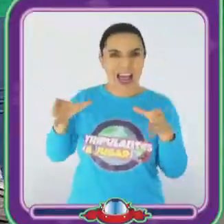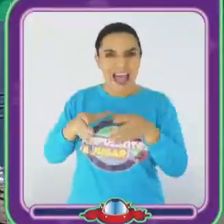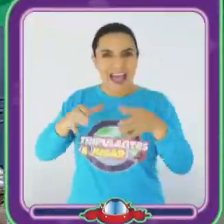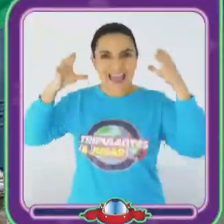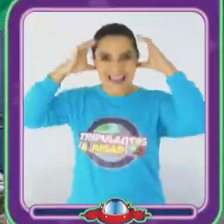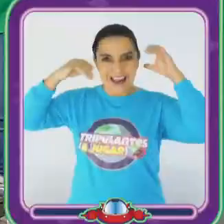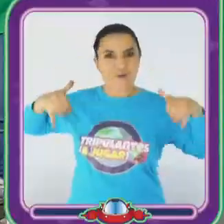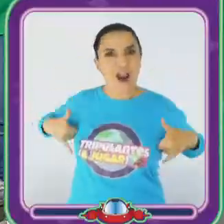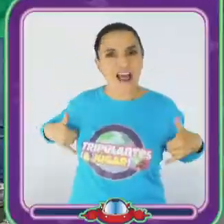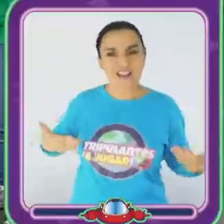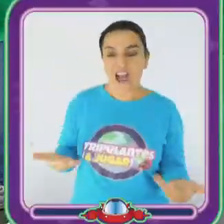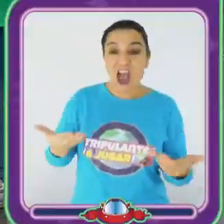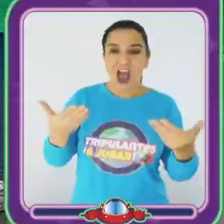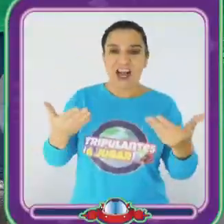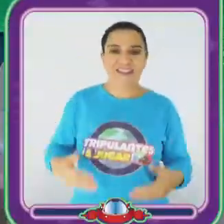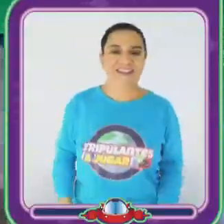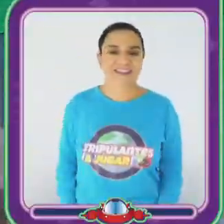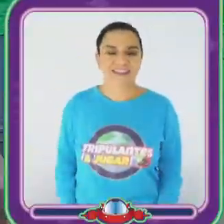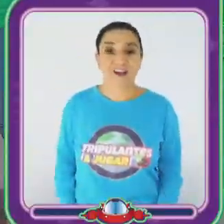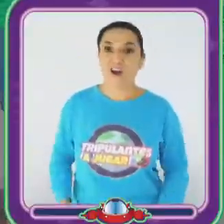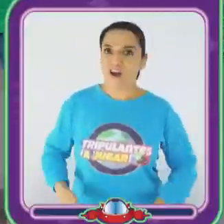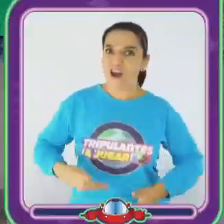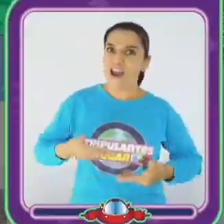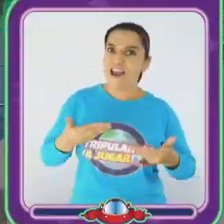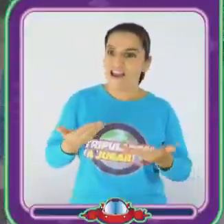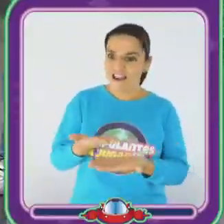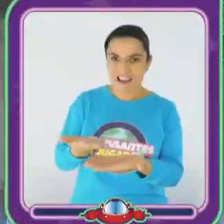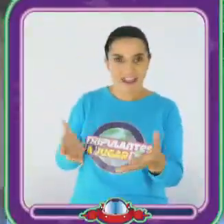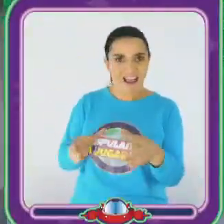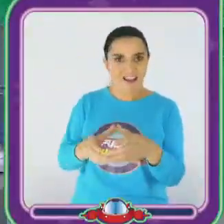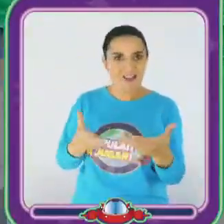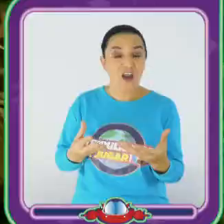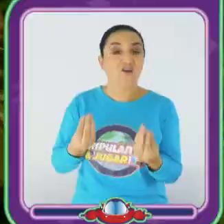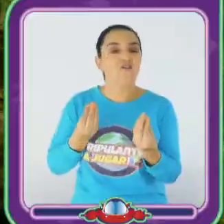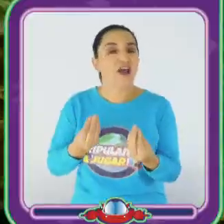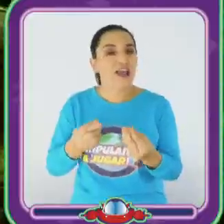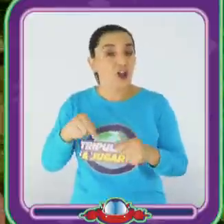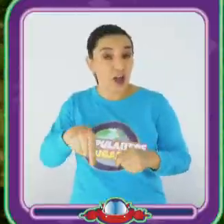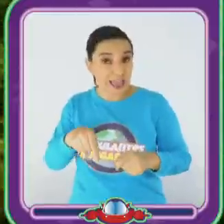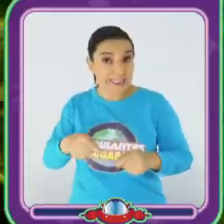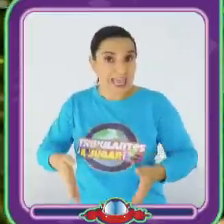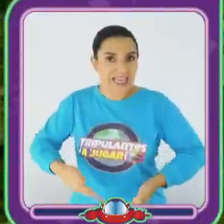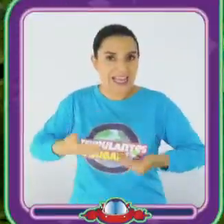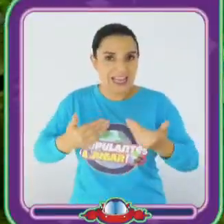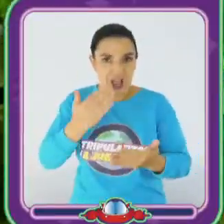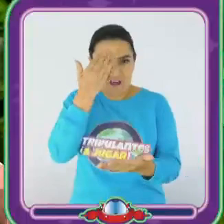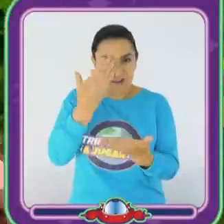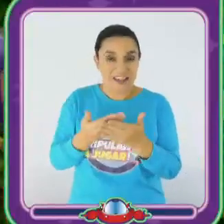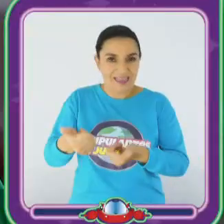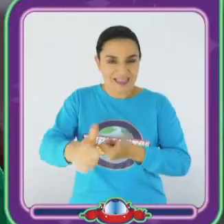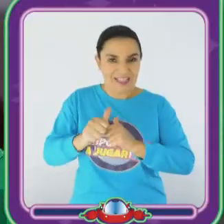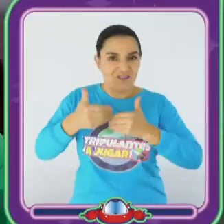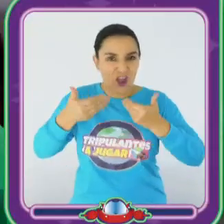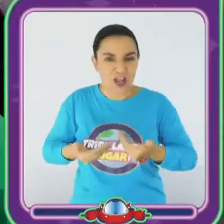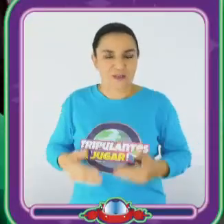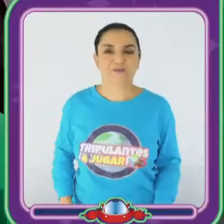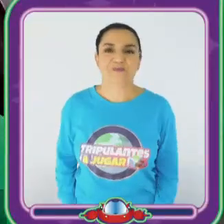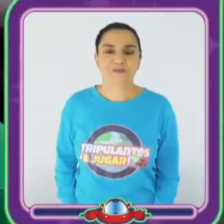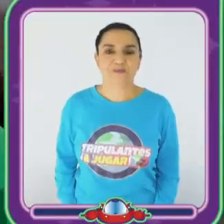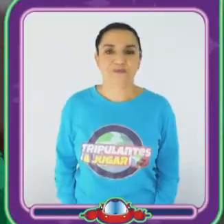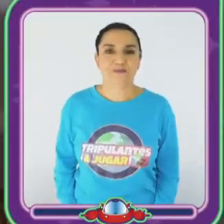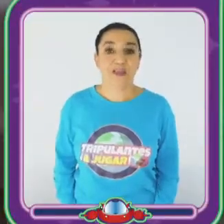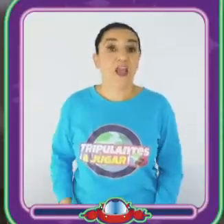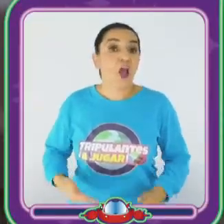¡Loca Tripulación! ¡Qué energía esta tripulación! Bueno, con esta energía vamos a enfrentar los desafíos del día de